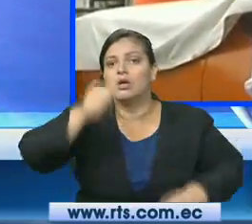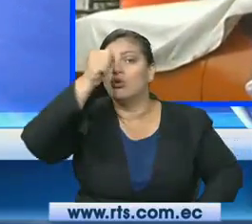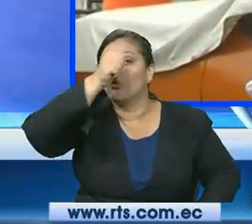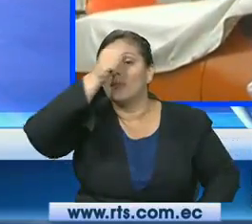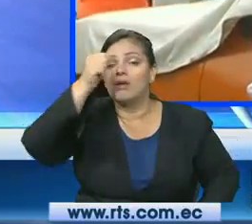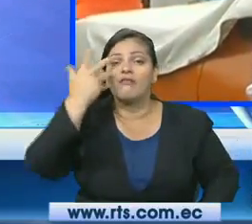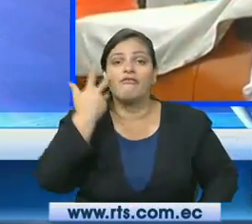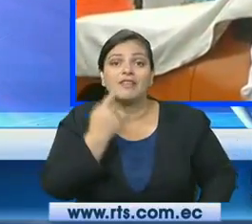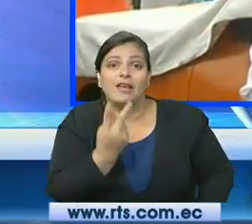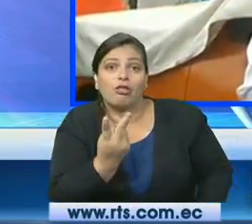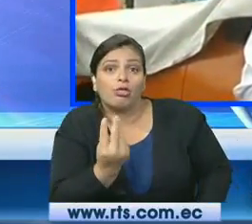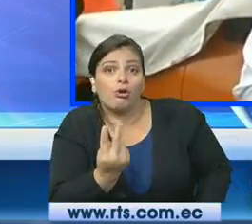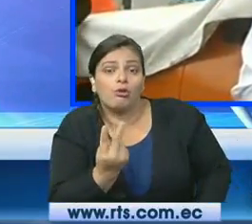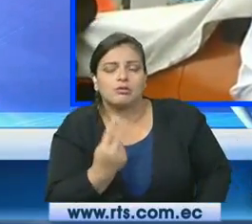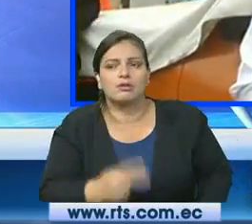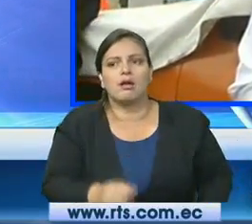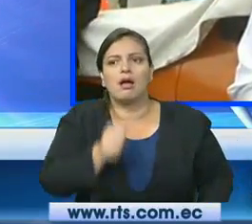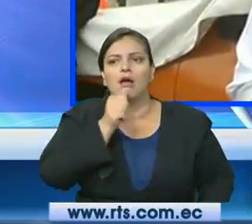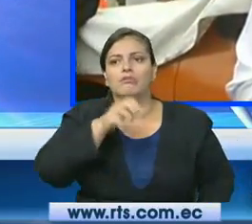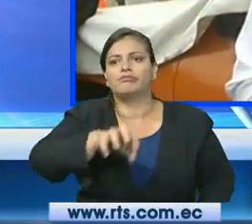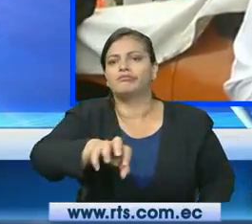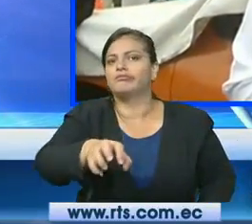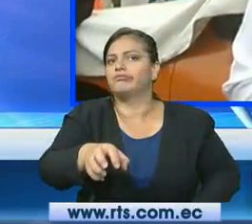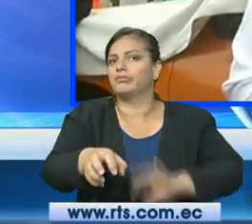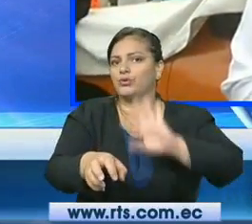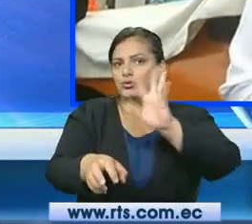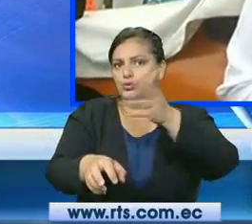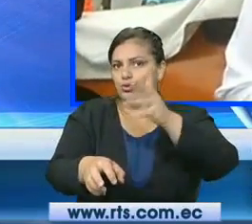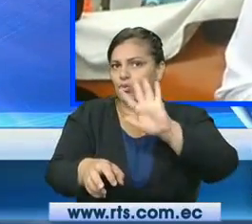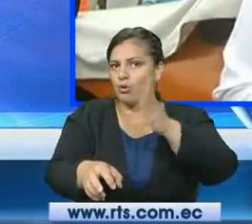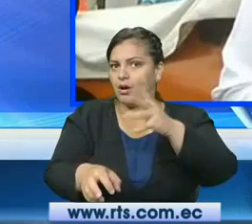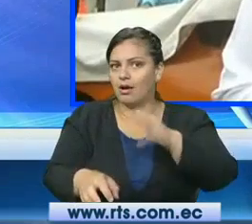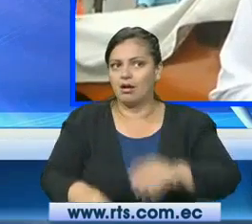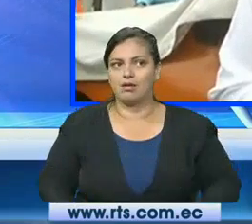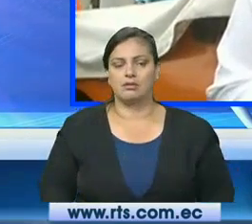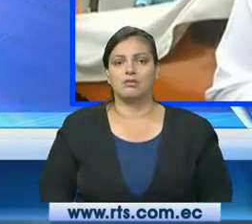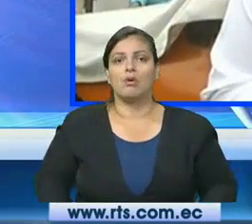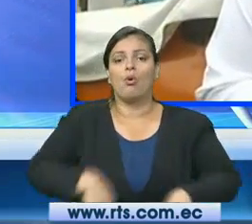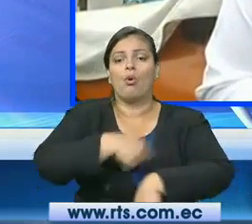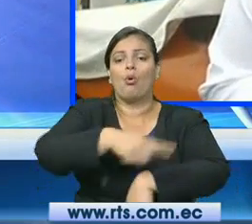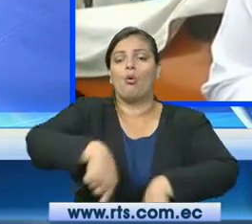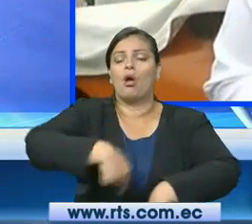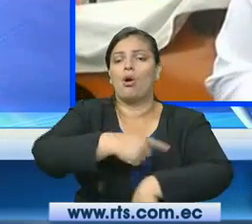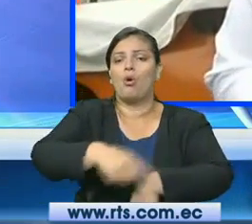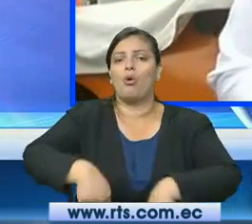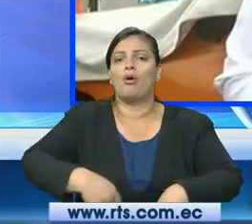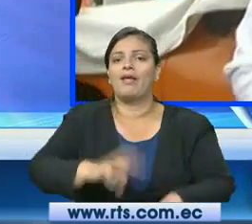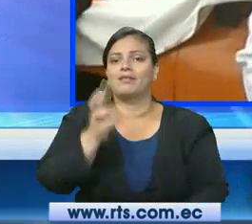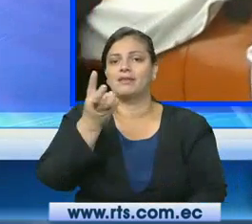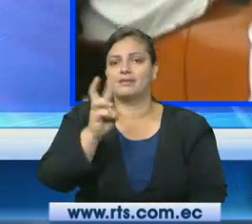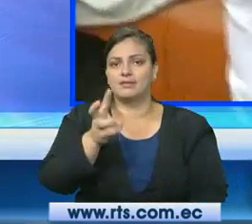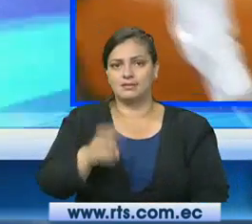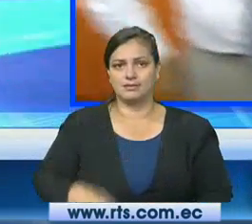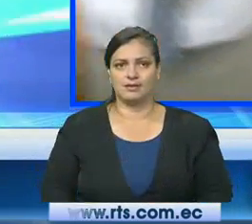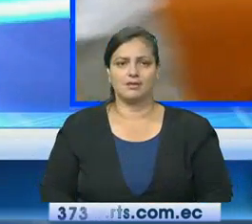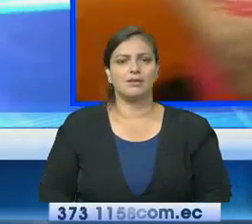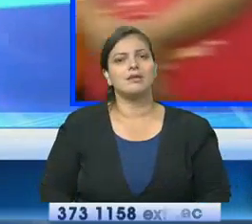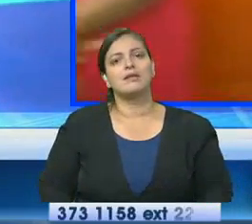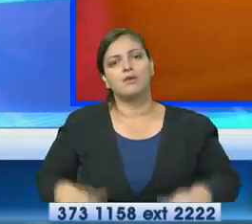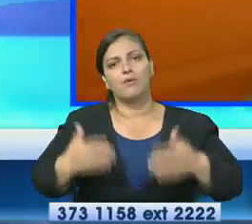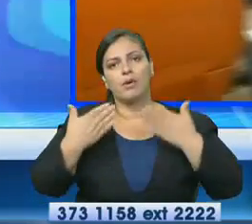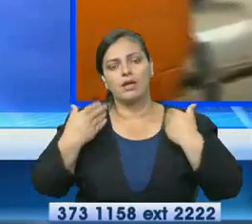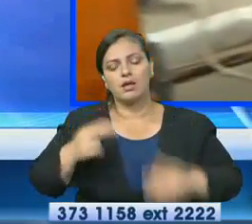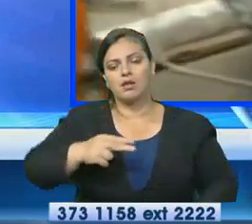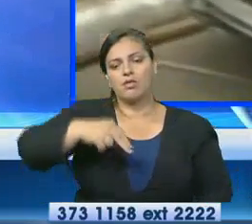domingo precisamente habrá un corte del servicio de agua potable por 16 horas en varios sectores del norte, centro y sur